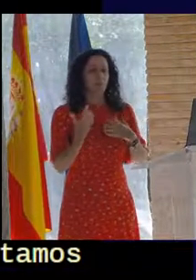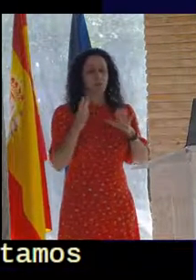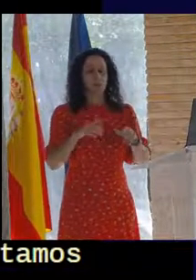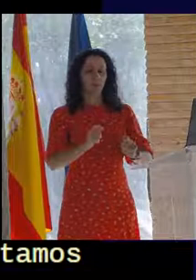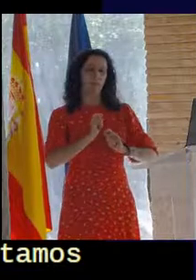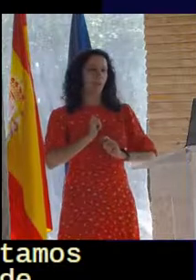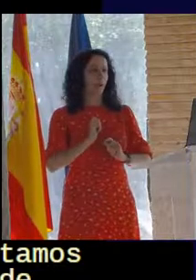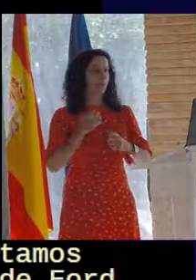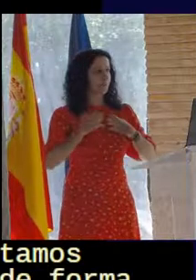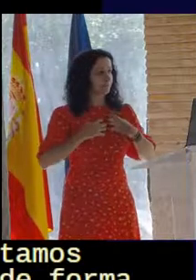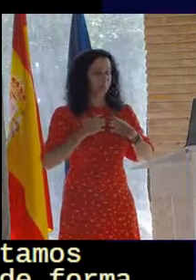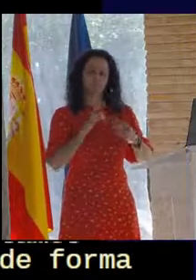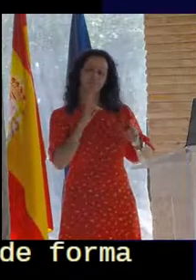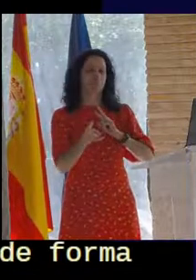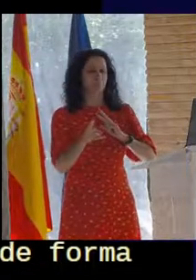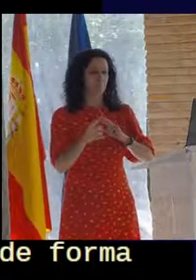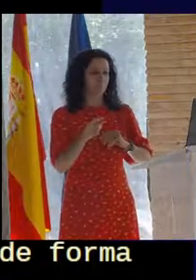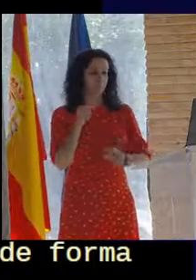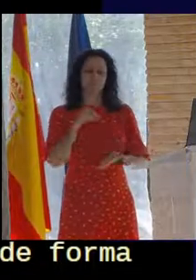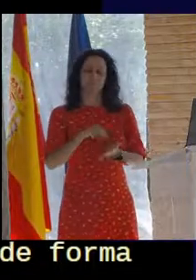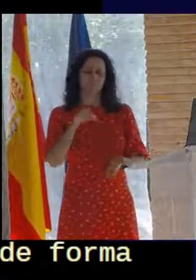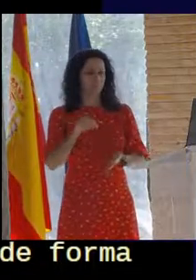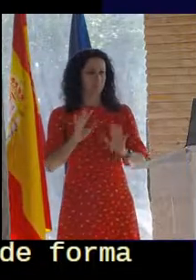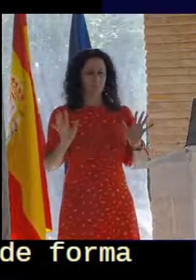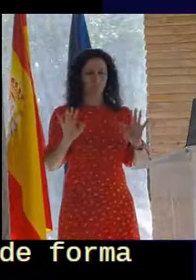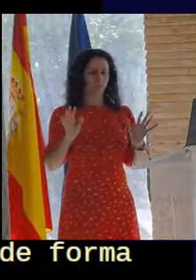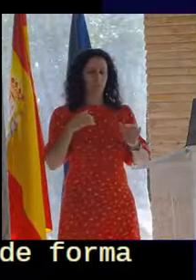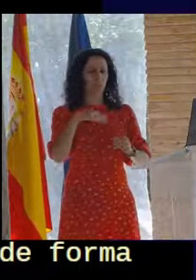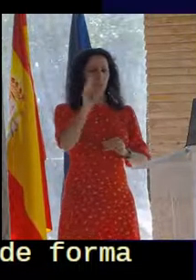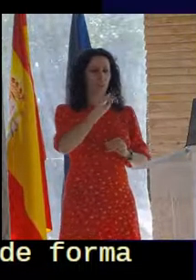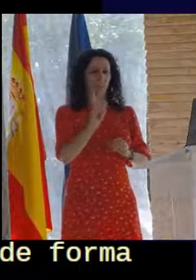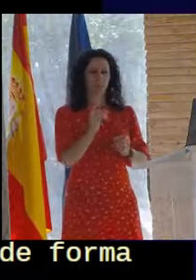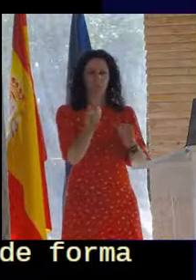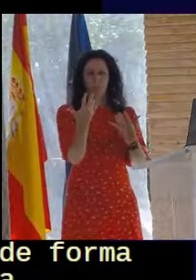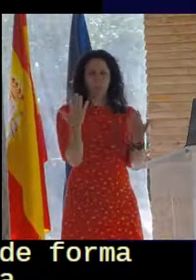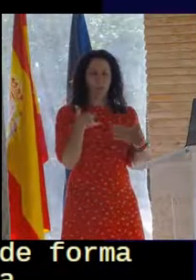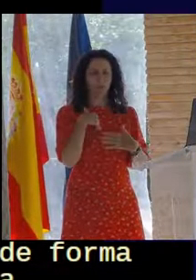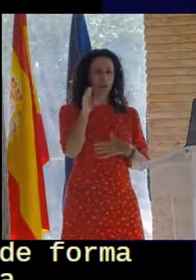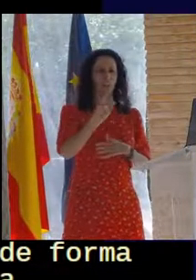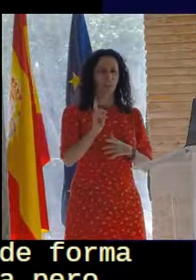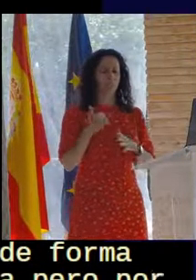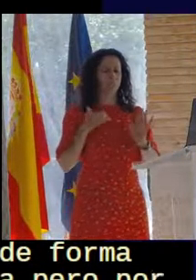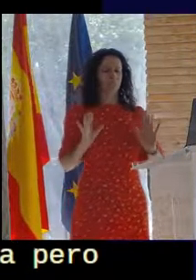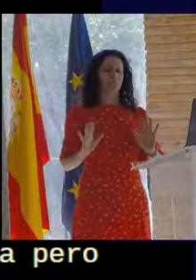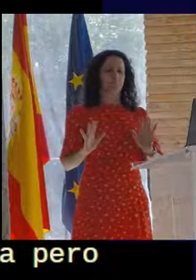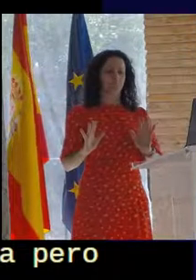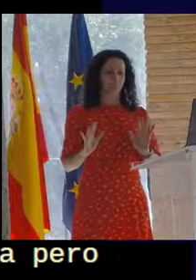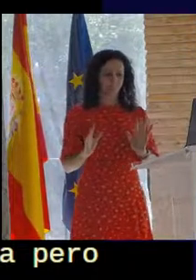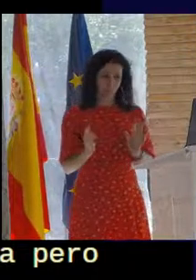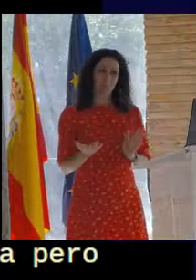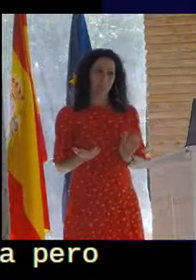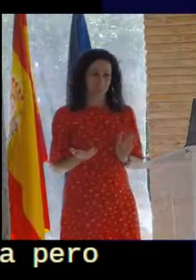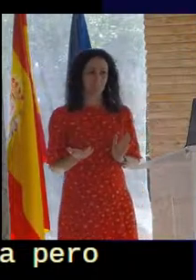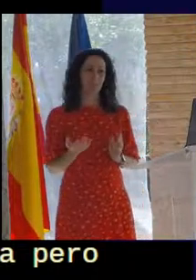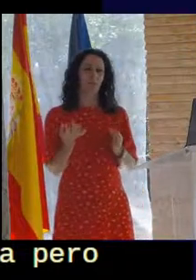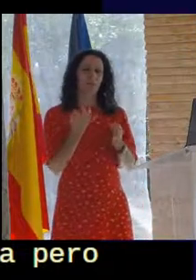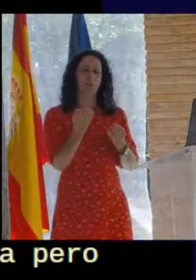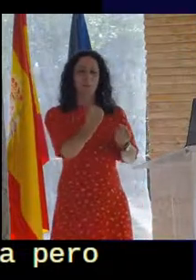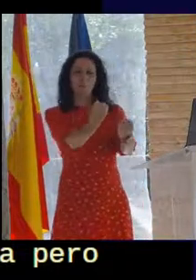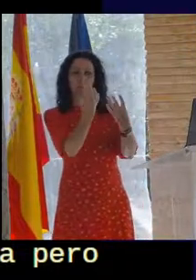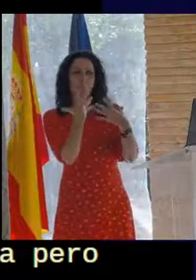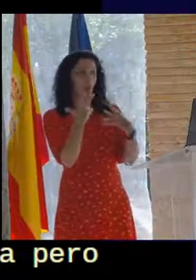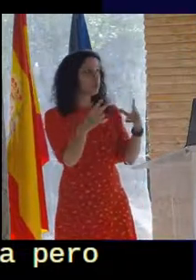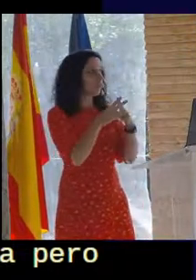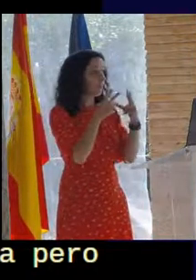información de forma correcta Entonces nos genera un poco de desconfianza Pero porque no no lo hemos entendido del